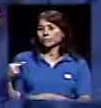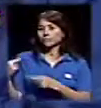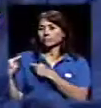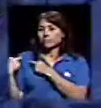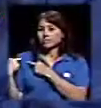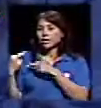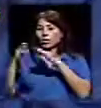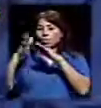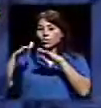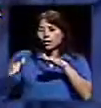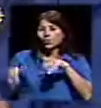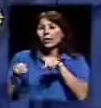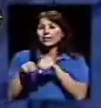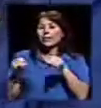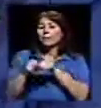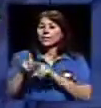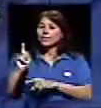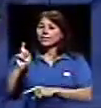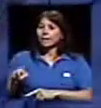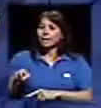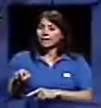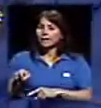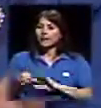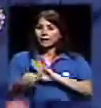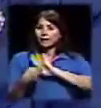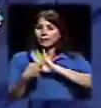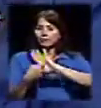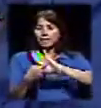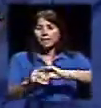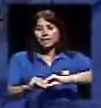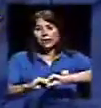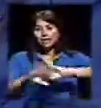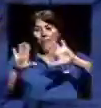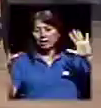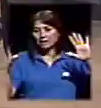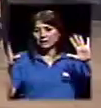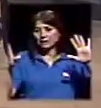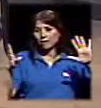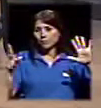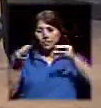de la Contraloría generar esta transparencia, informar